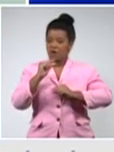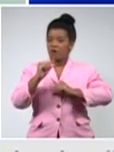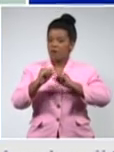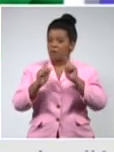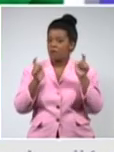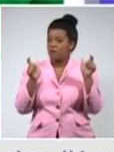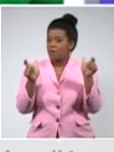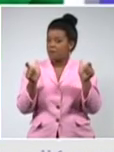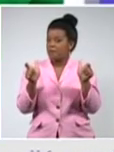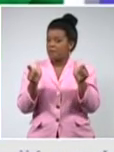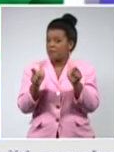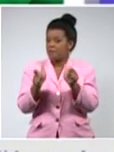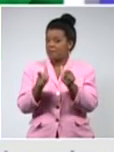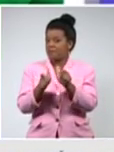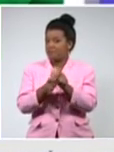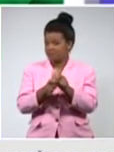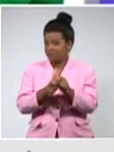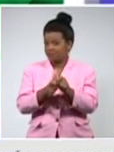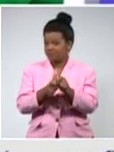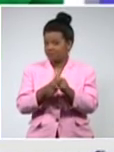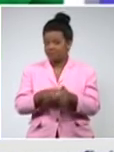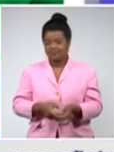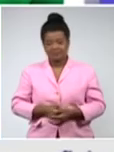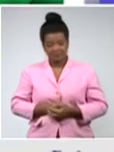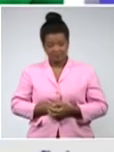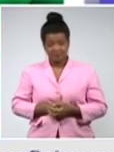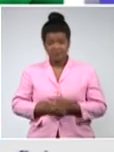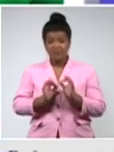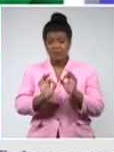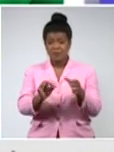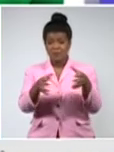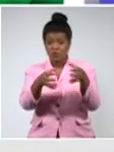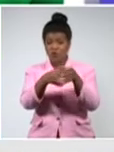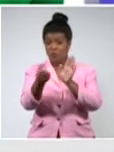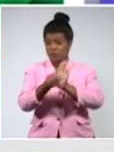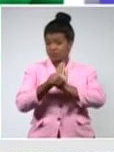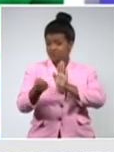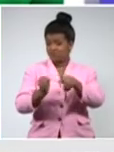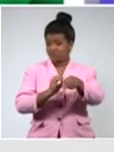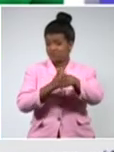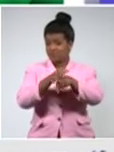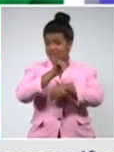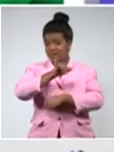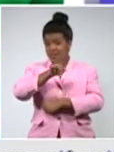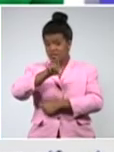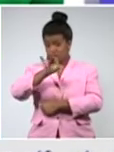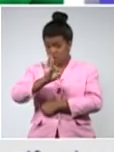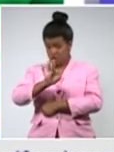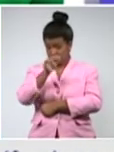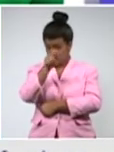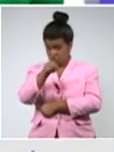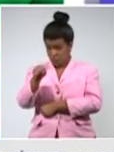casos. De los 618 personas diagnosticadas con la enfermedad ayer, el